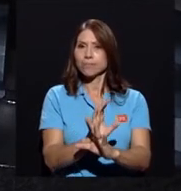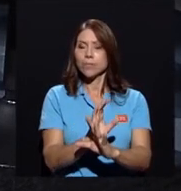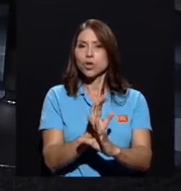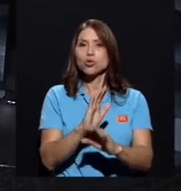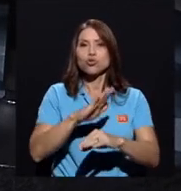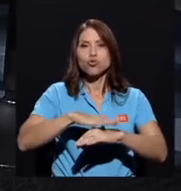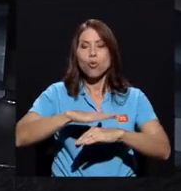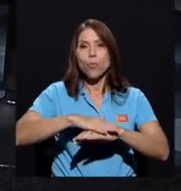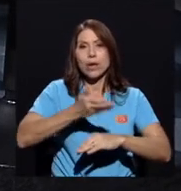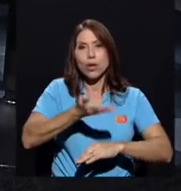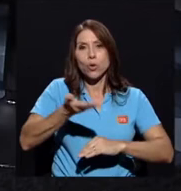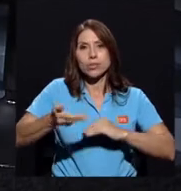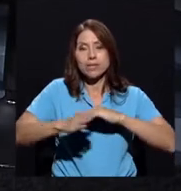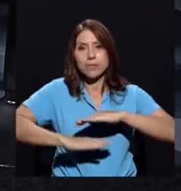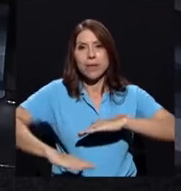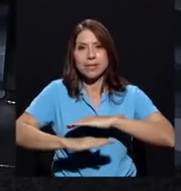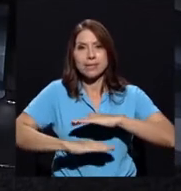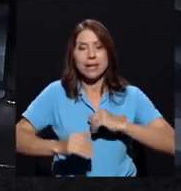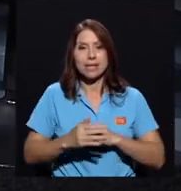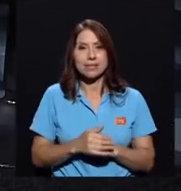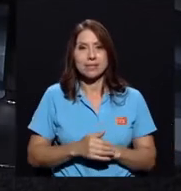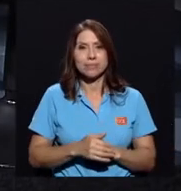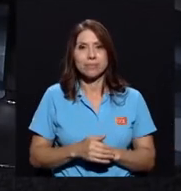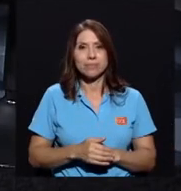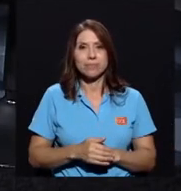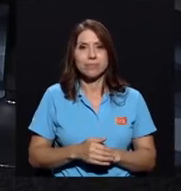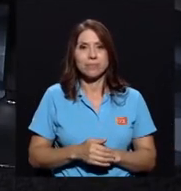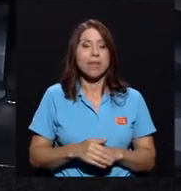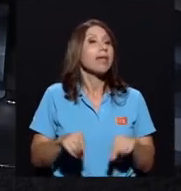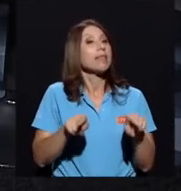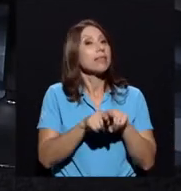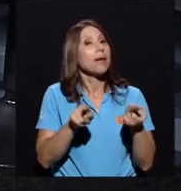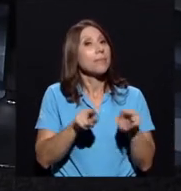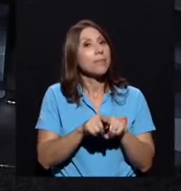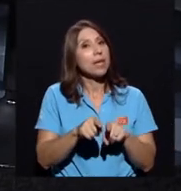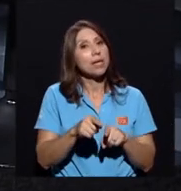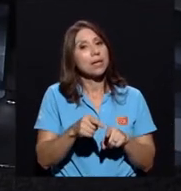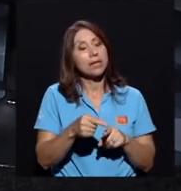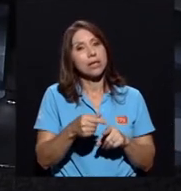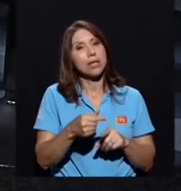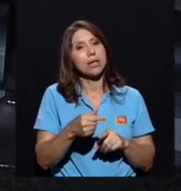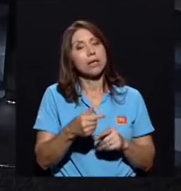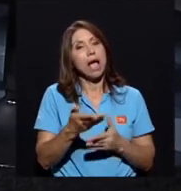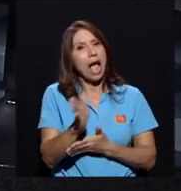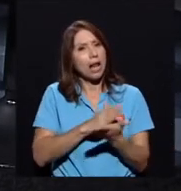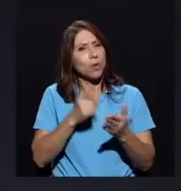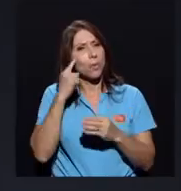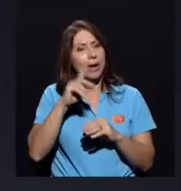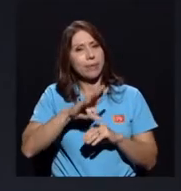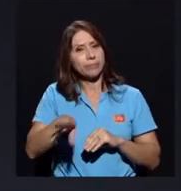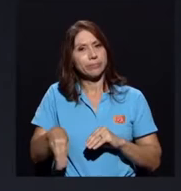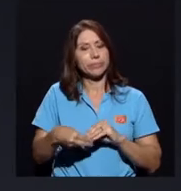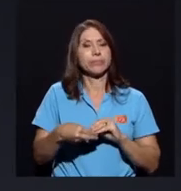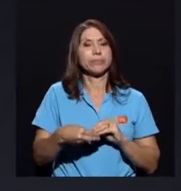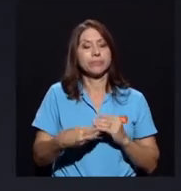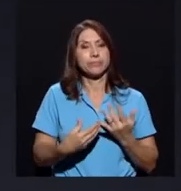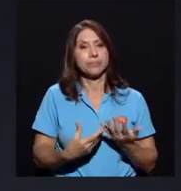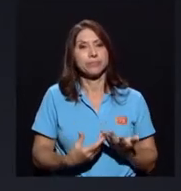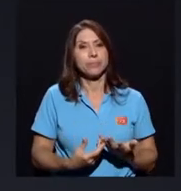sobre cosas básicas no está de pie de página a mí a mi propia participación y